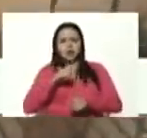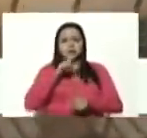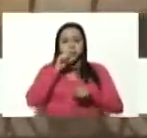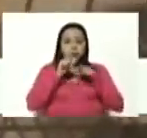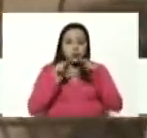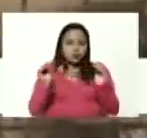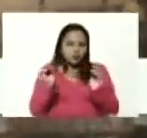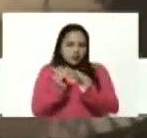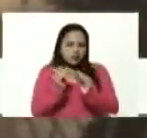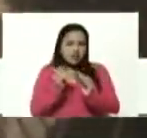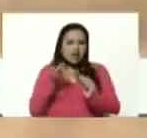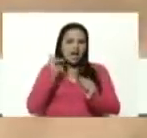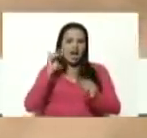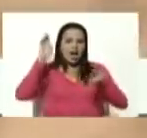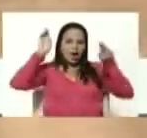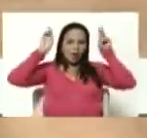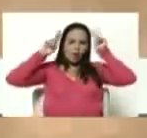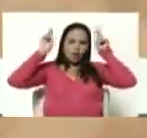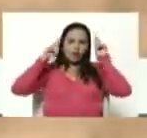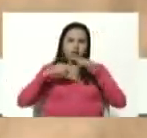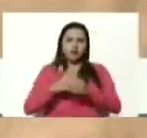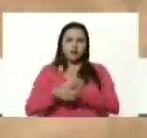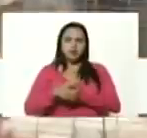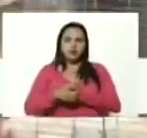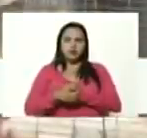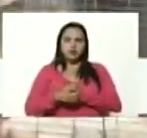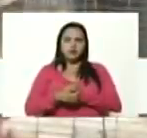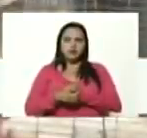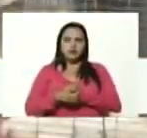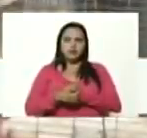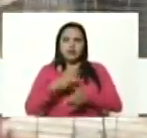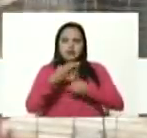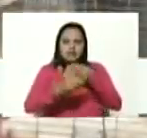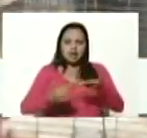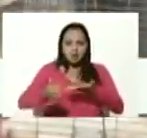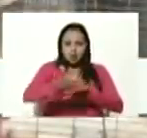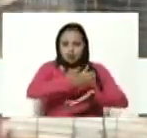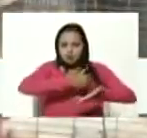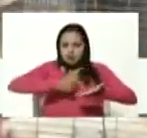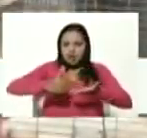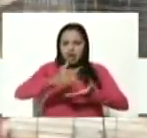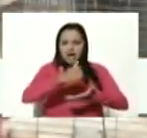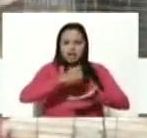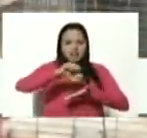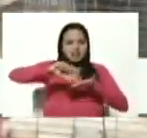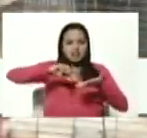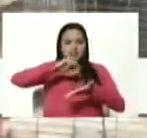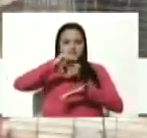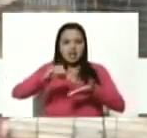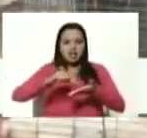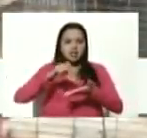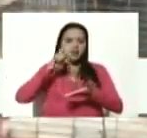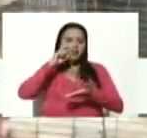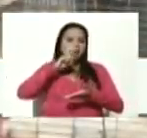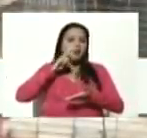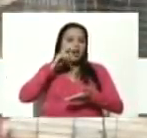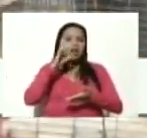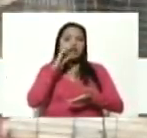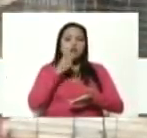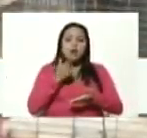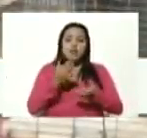conejos. Elaboró salsa con un crédito que me dieron por una mujer y por no tener frascos no se